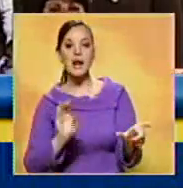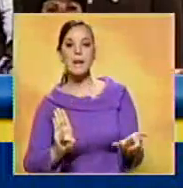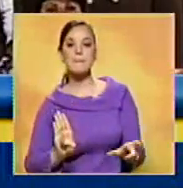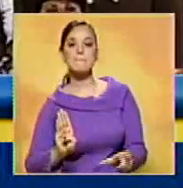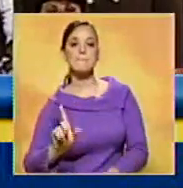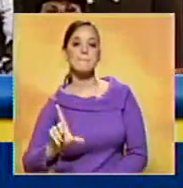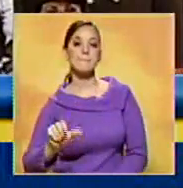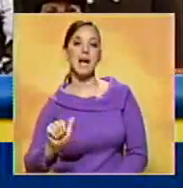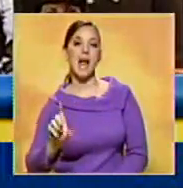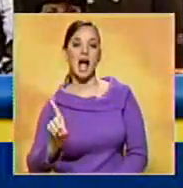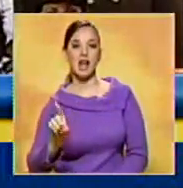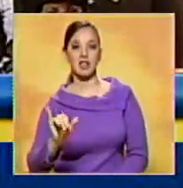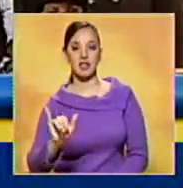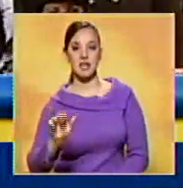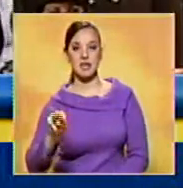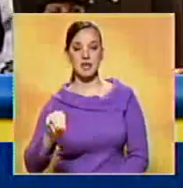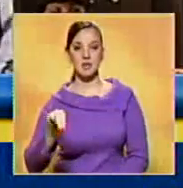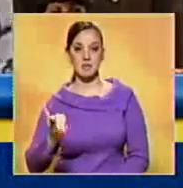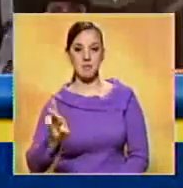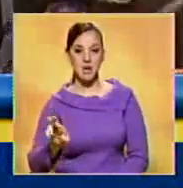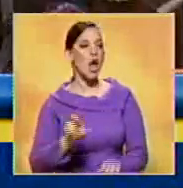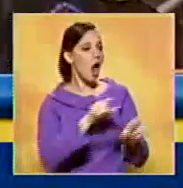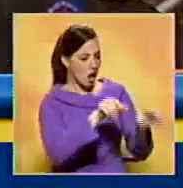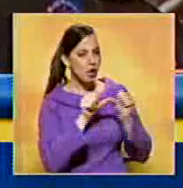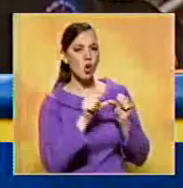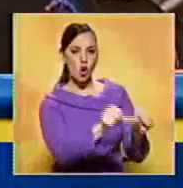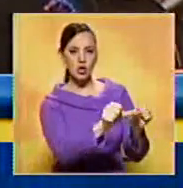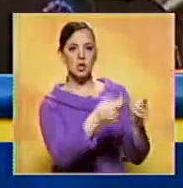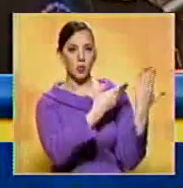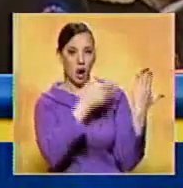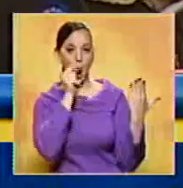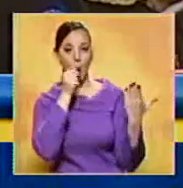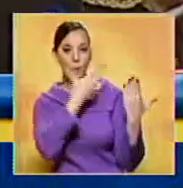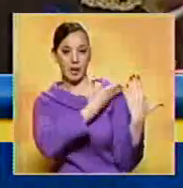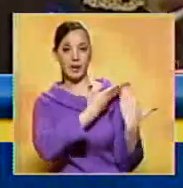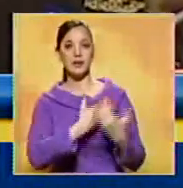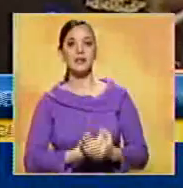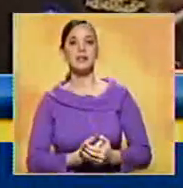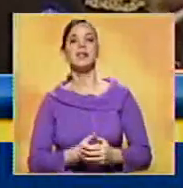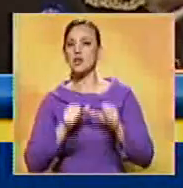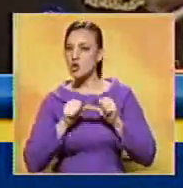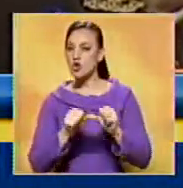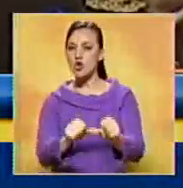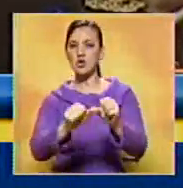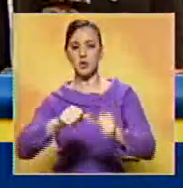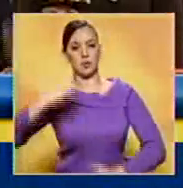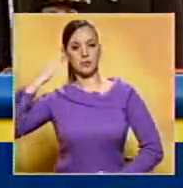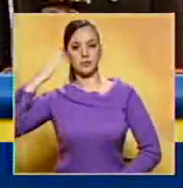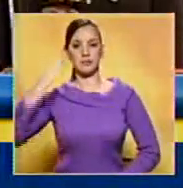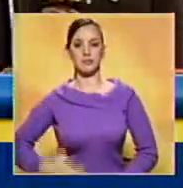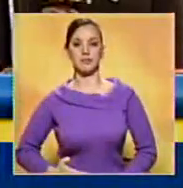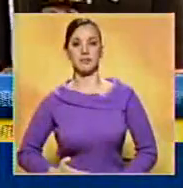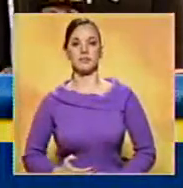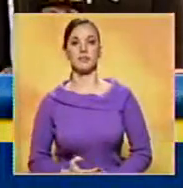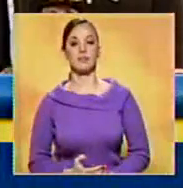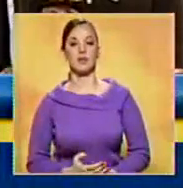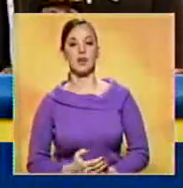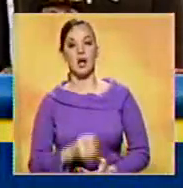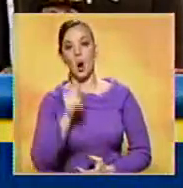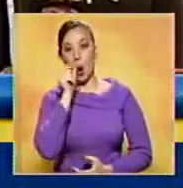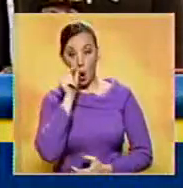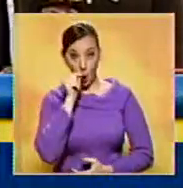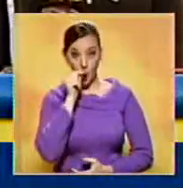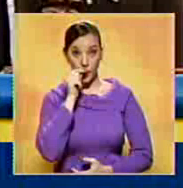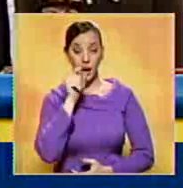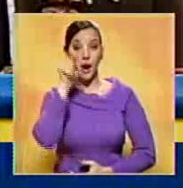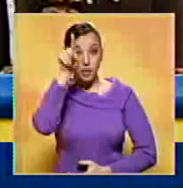López, que continúe al frente del Comando Estratégico Operacional de la Fuerza Armada Nacional Bolivariana. El jefe de Estado además designó